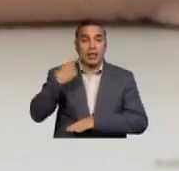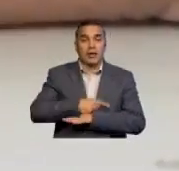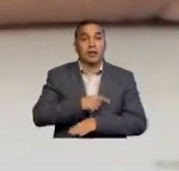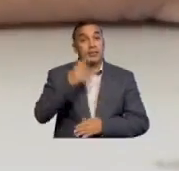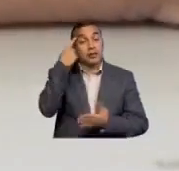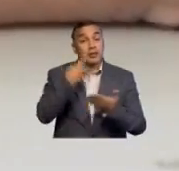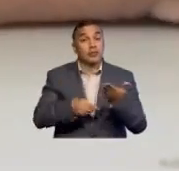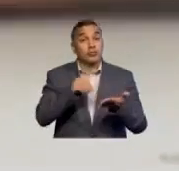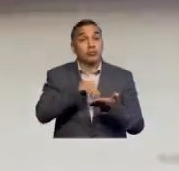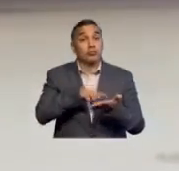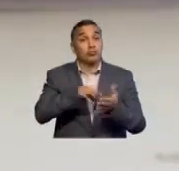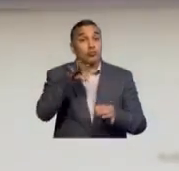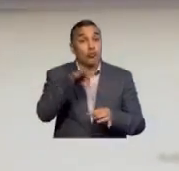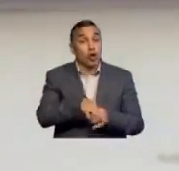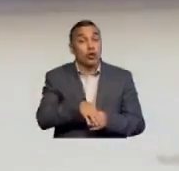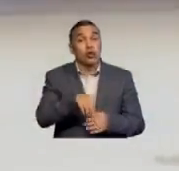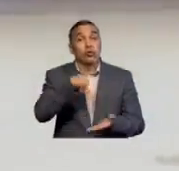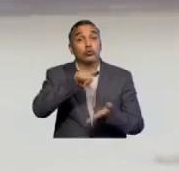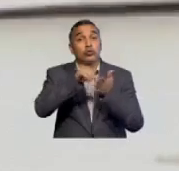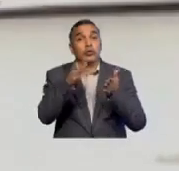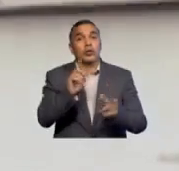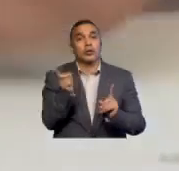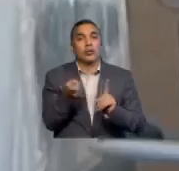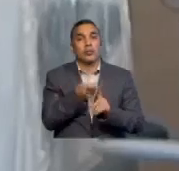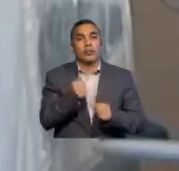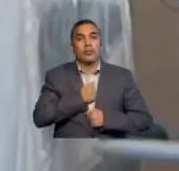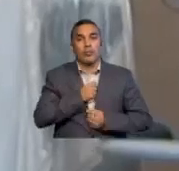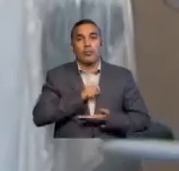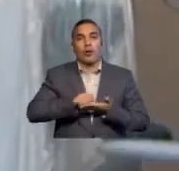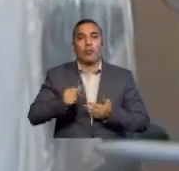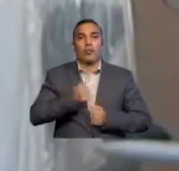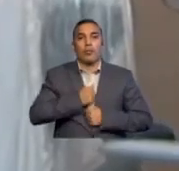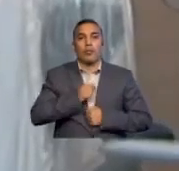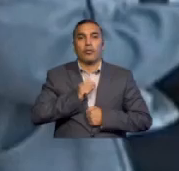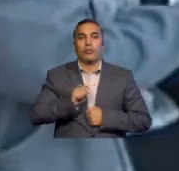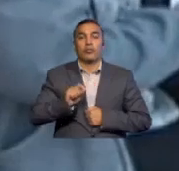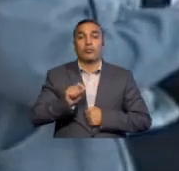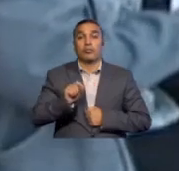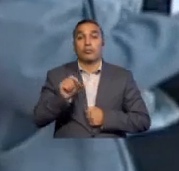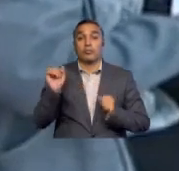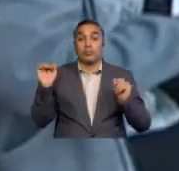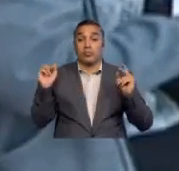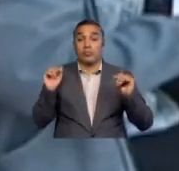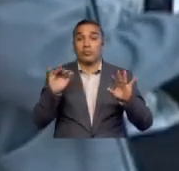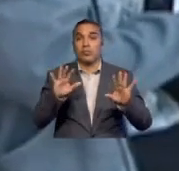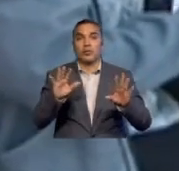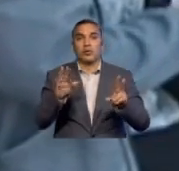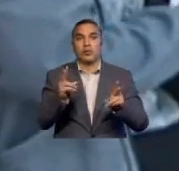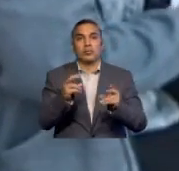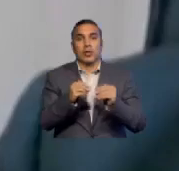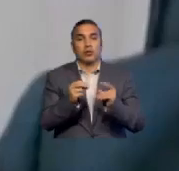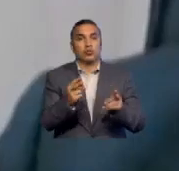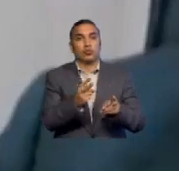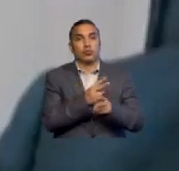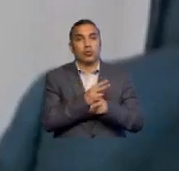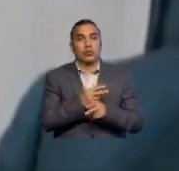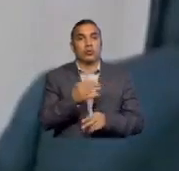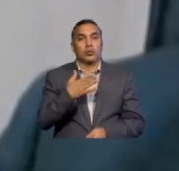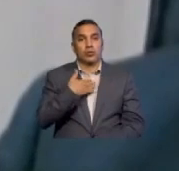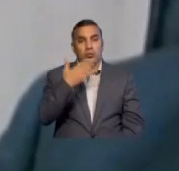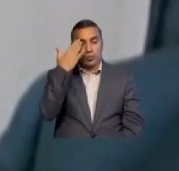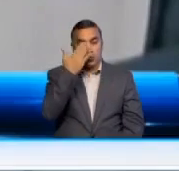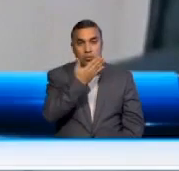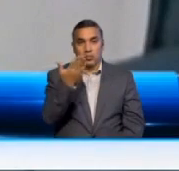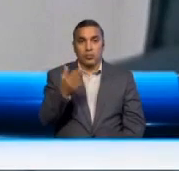que para registrar su voto, los ciudadanos deberán llevar su propio esfero. Y para evitar aglomeraciones se han tomado otras medidas. Sabemos que fuera de